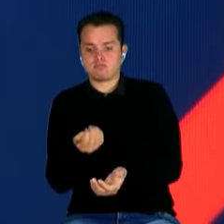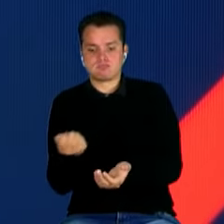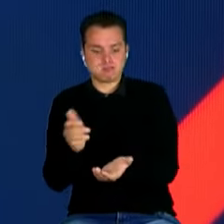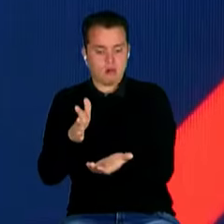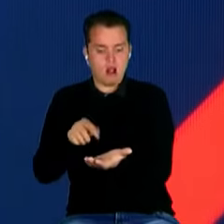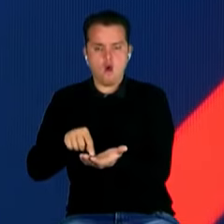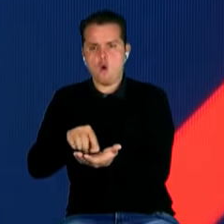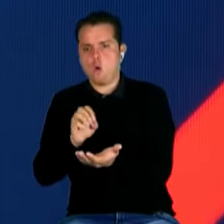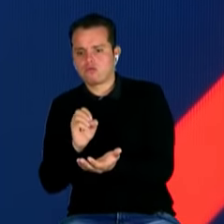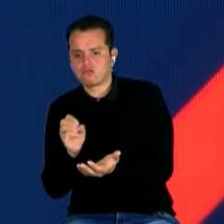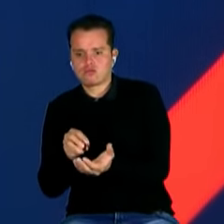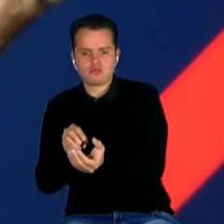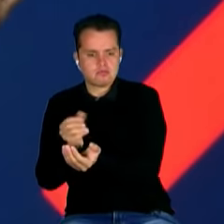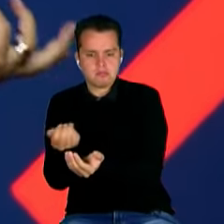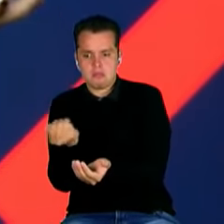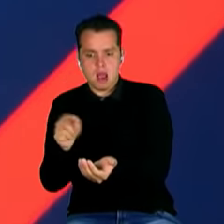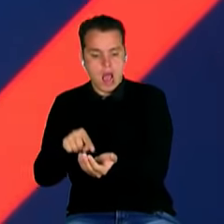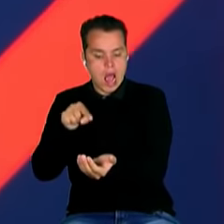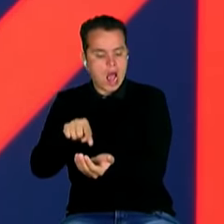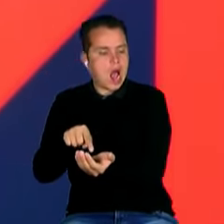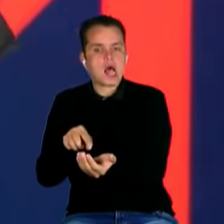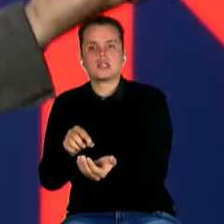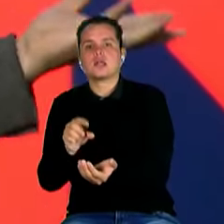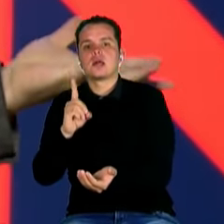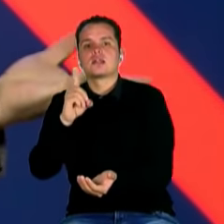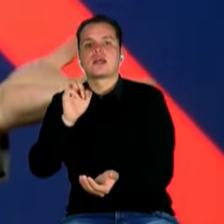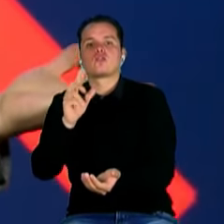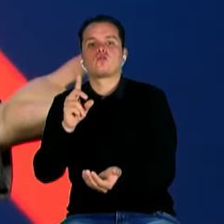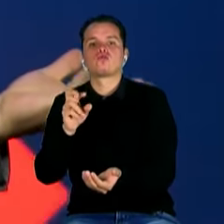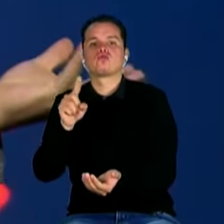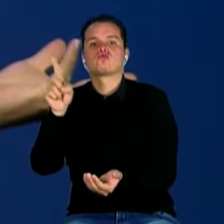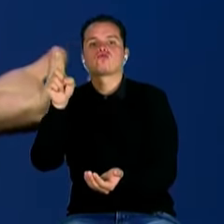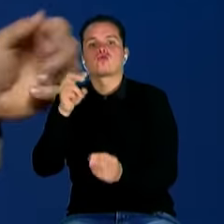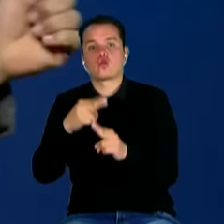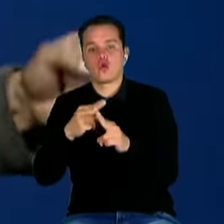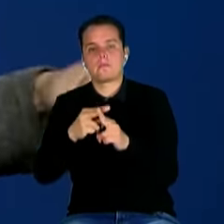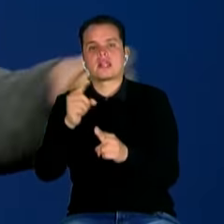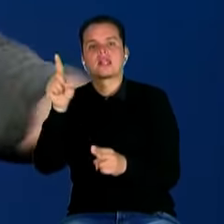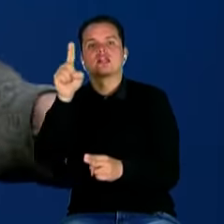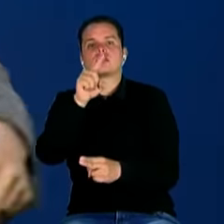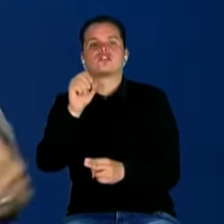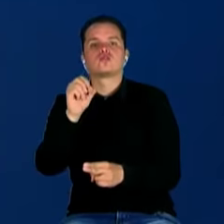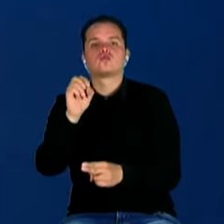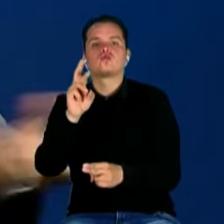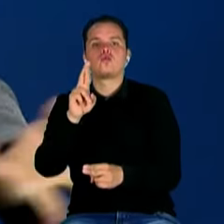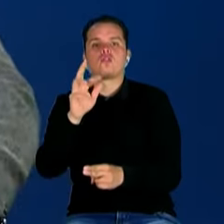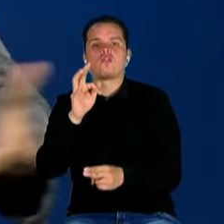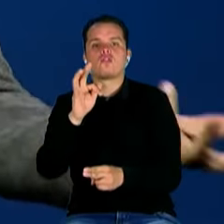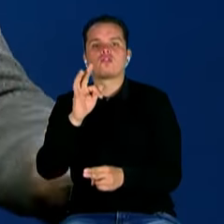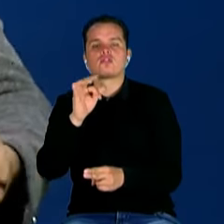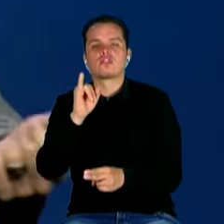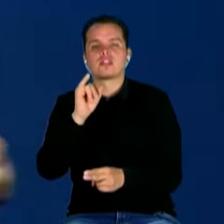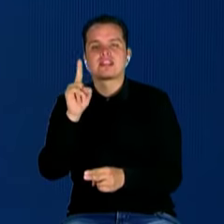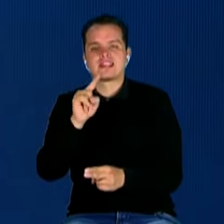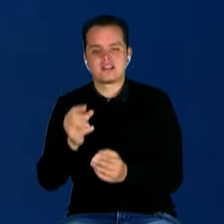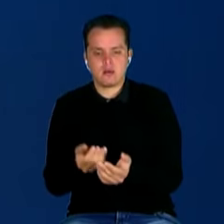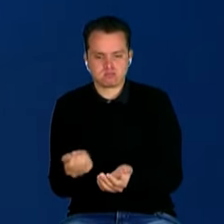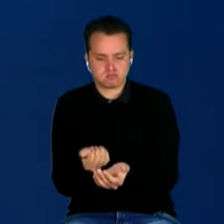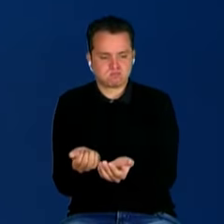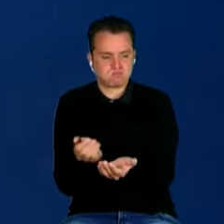o unas figuras, unos elementos a los que se les llamaba sortis, y con base los tiraban